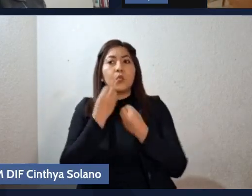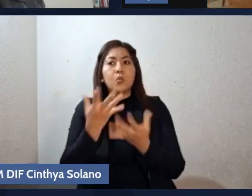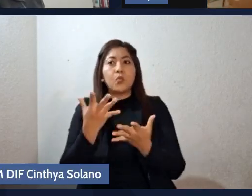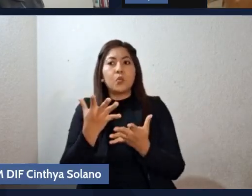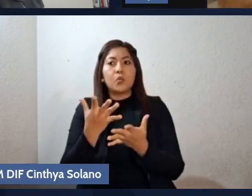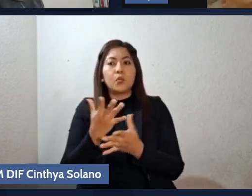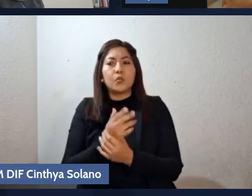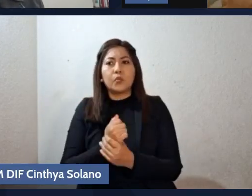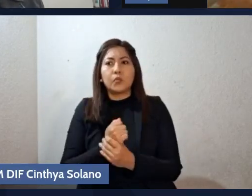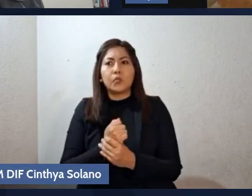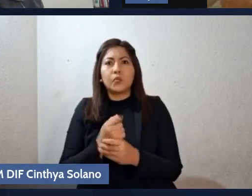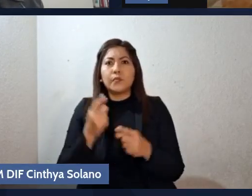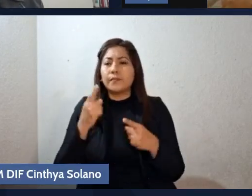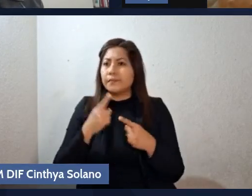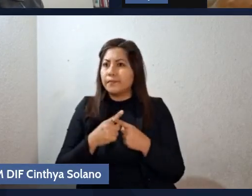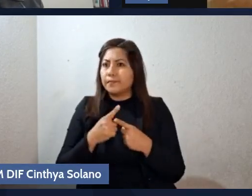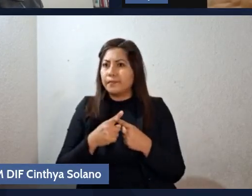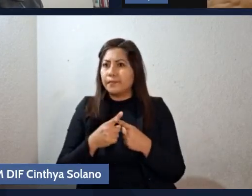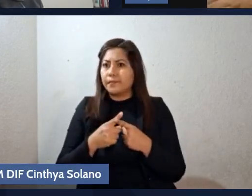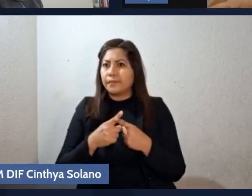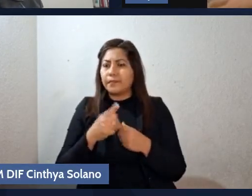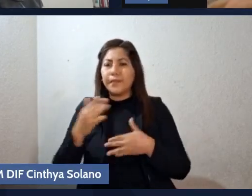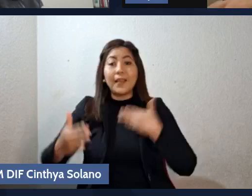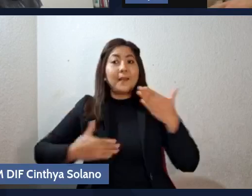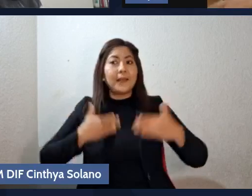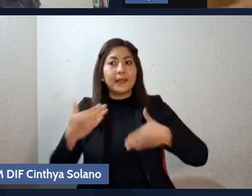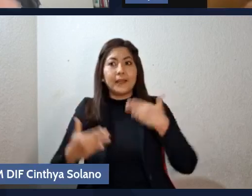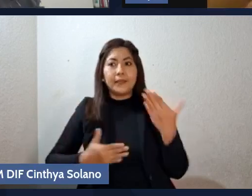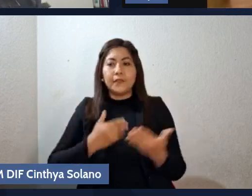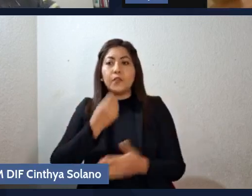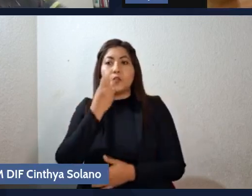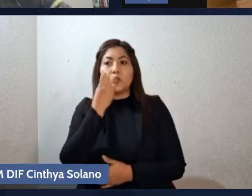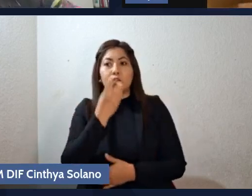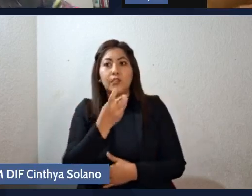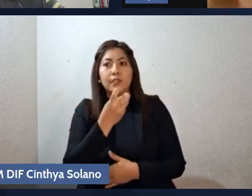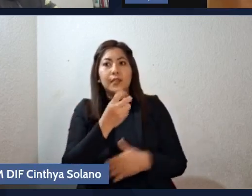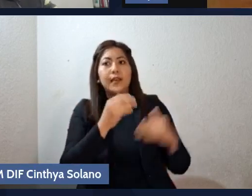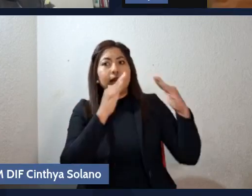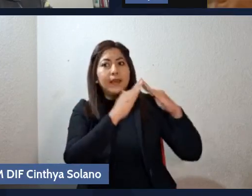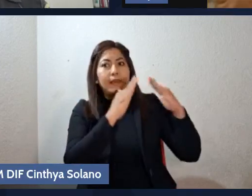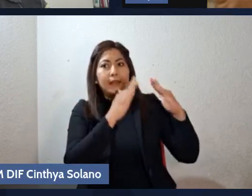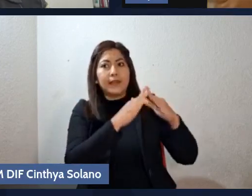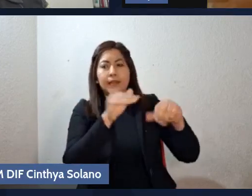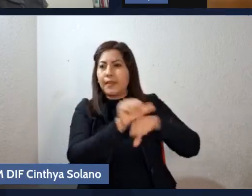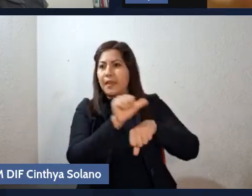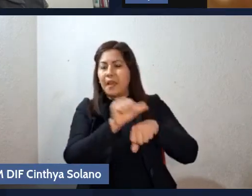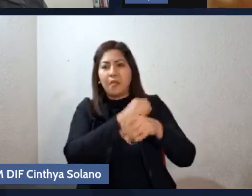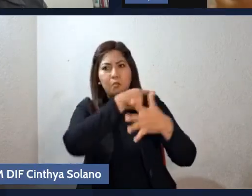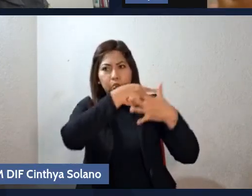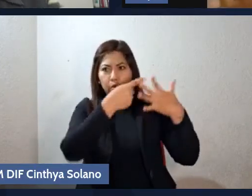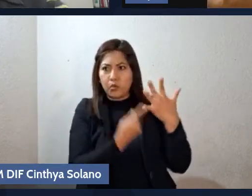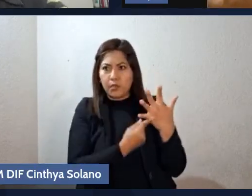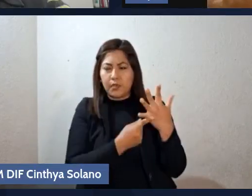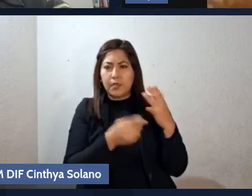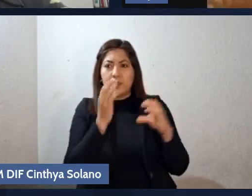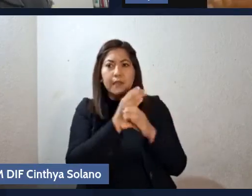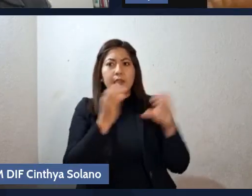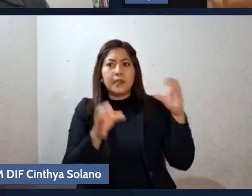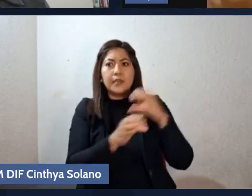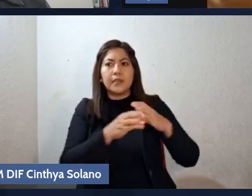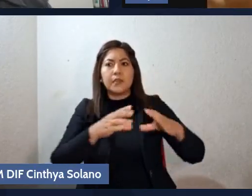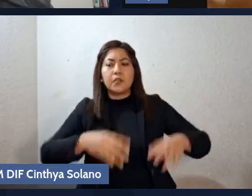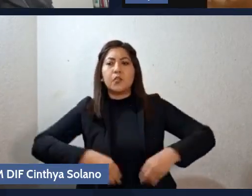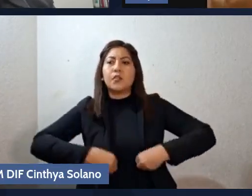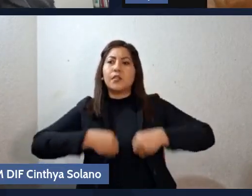a disfrutar y gozar de esos bienes que yo constituí durante el transcurso de mi vida.